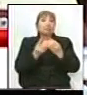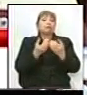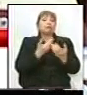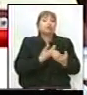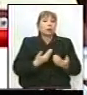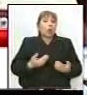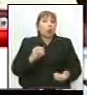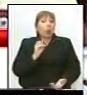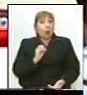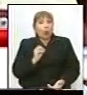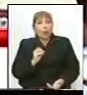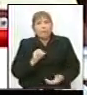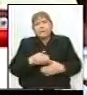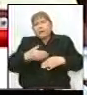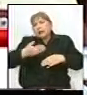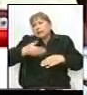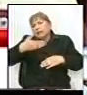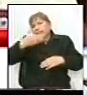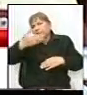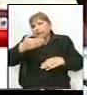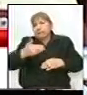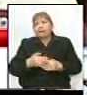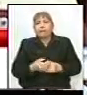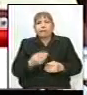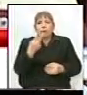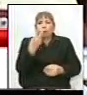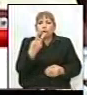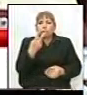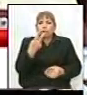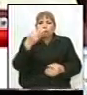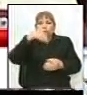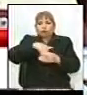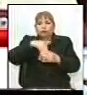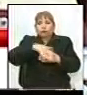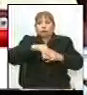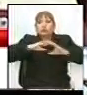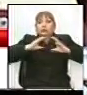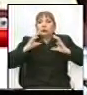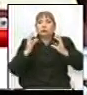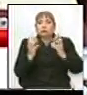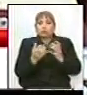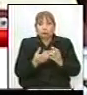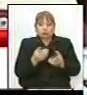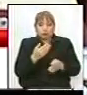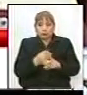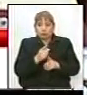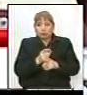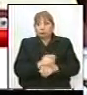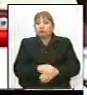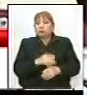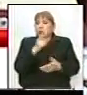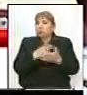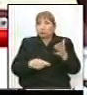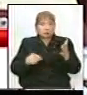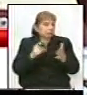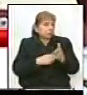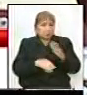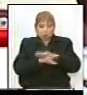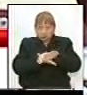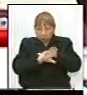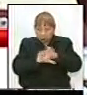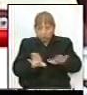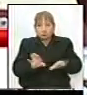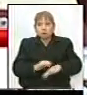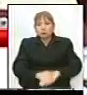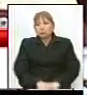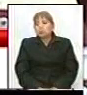o más adelante dice, por no participar en 2 elecciones generales sucesivas. Entonces, se cancela de oficio o a pedido de